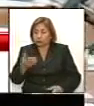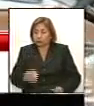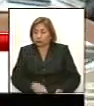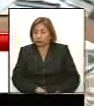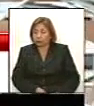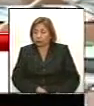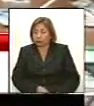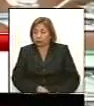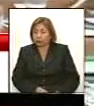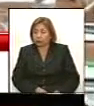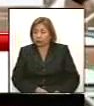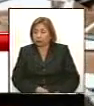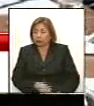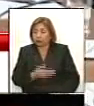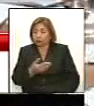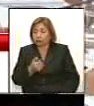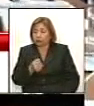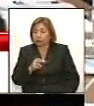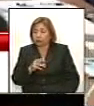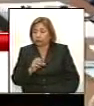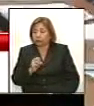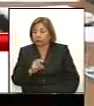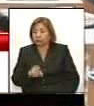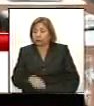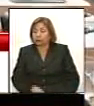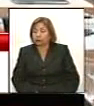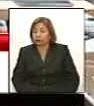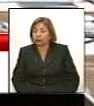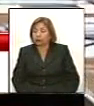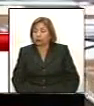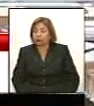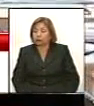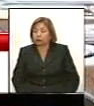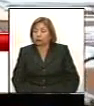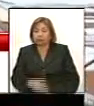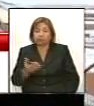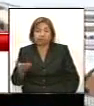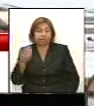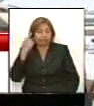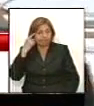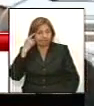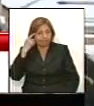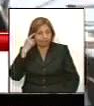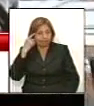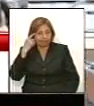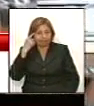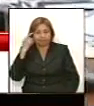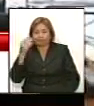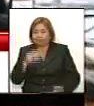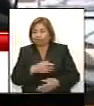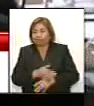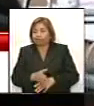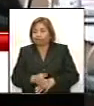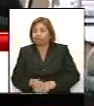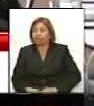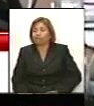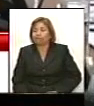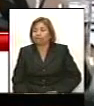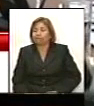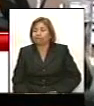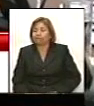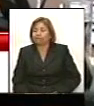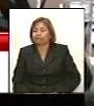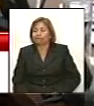palabra a Beatriz y luego ya vamos pensando en, para no quitar más el tiempo que le